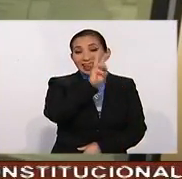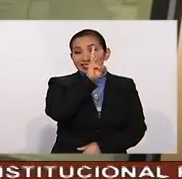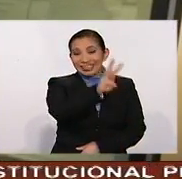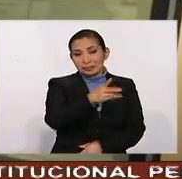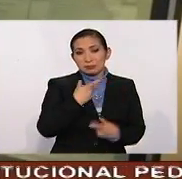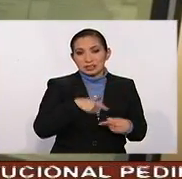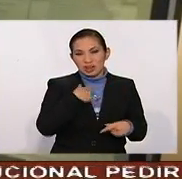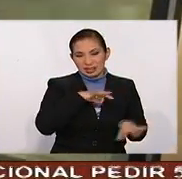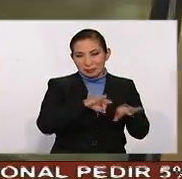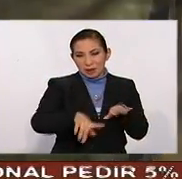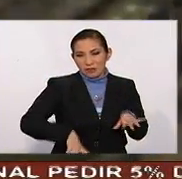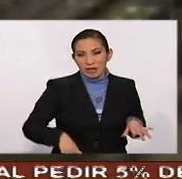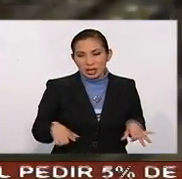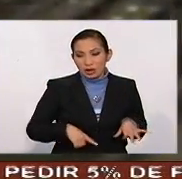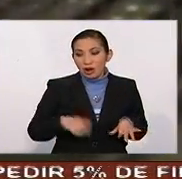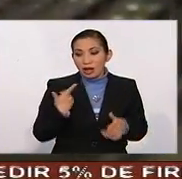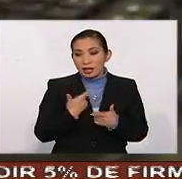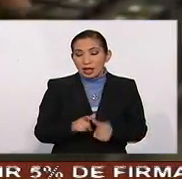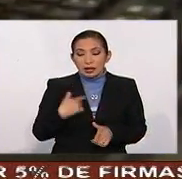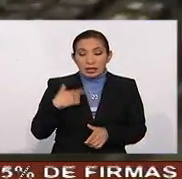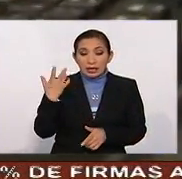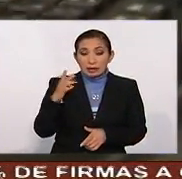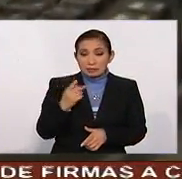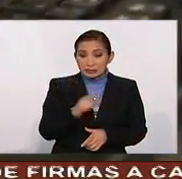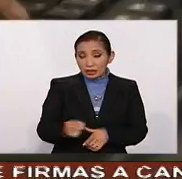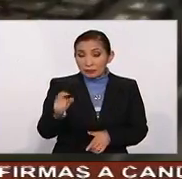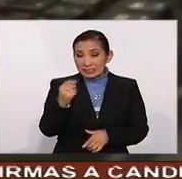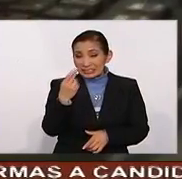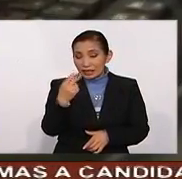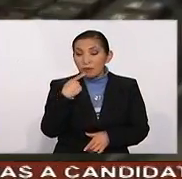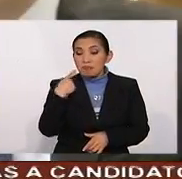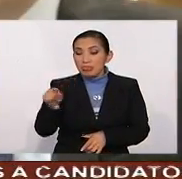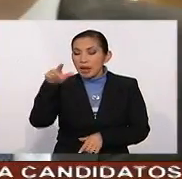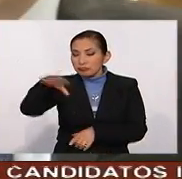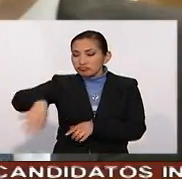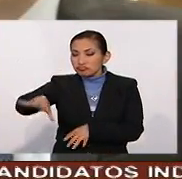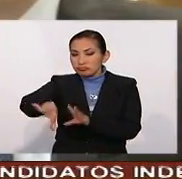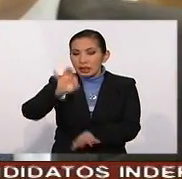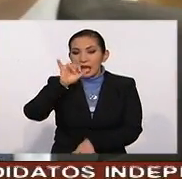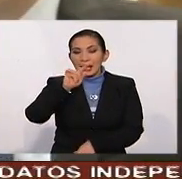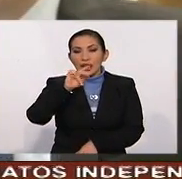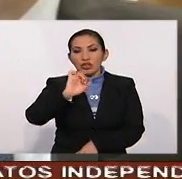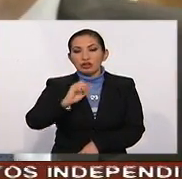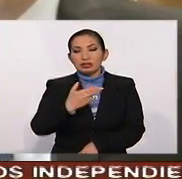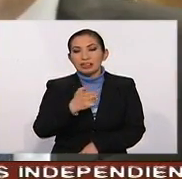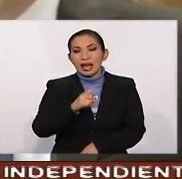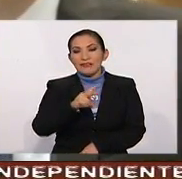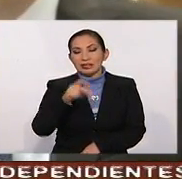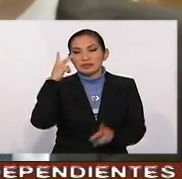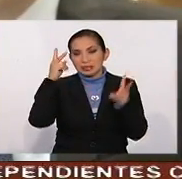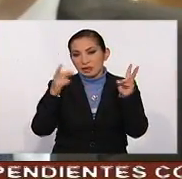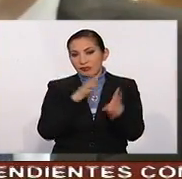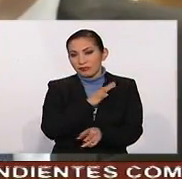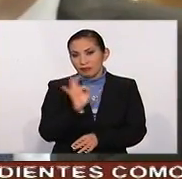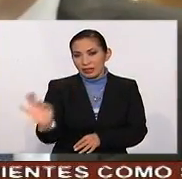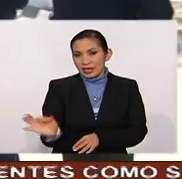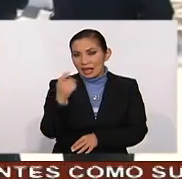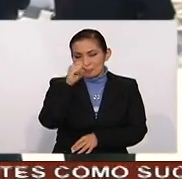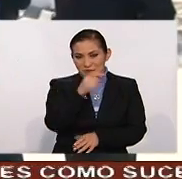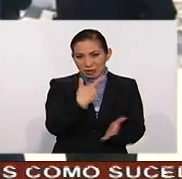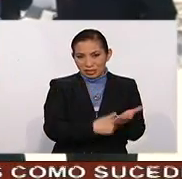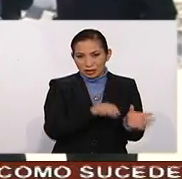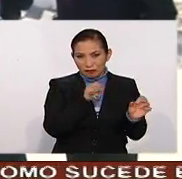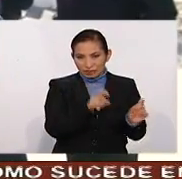244 funcionarios y libró 125 órdenes de aprehensión. Así lo informó César Alejandro Chávez Flores, visitador general de la dependencia,